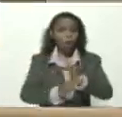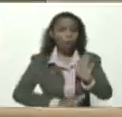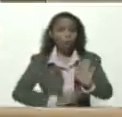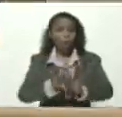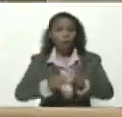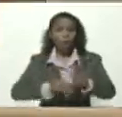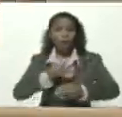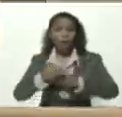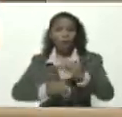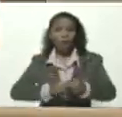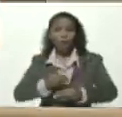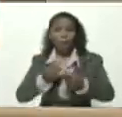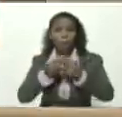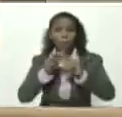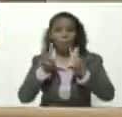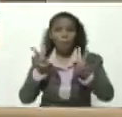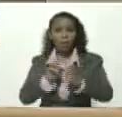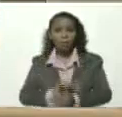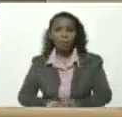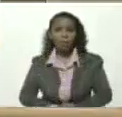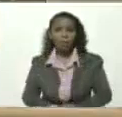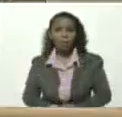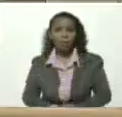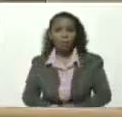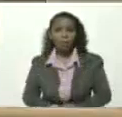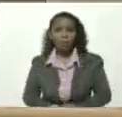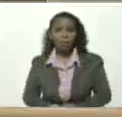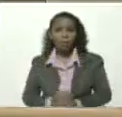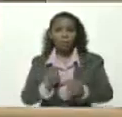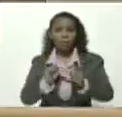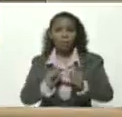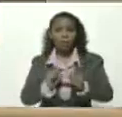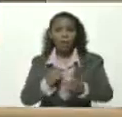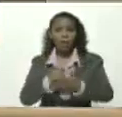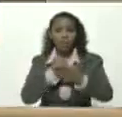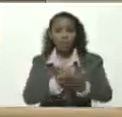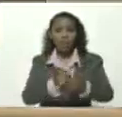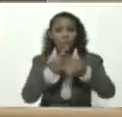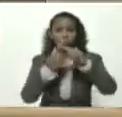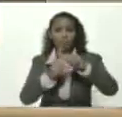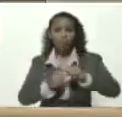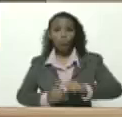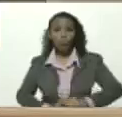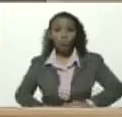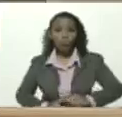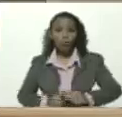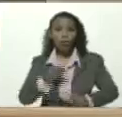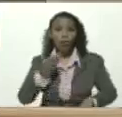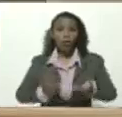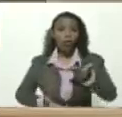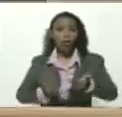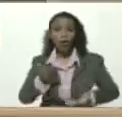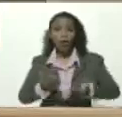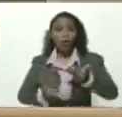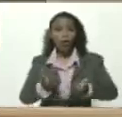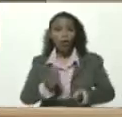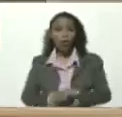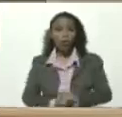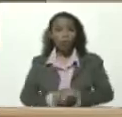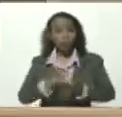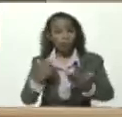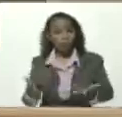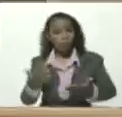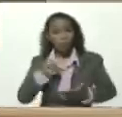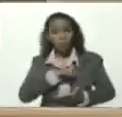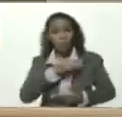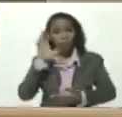consolidar la paz. Van a contribuir, a sumar a la estabilidad de